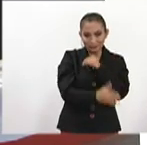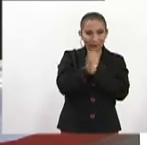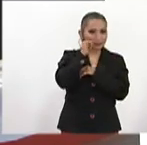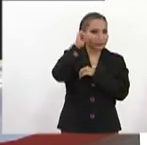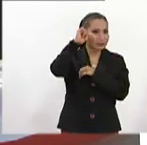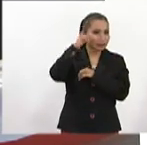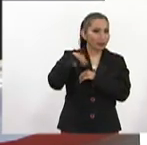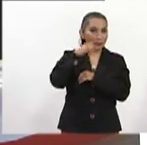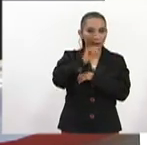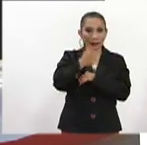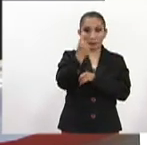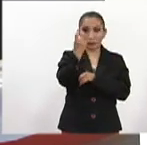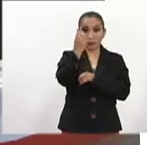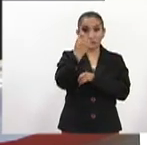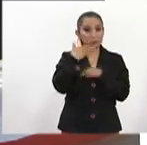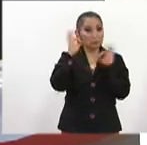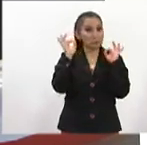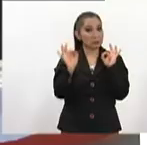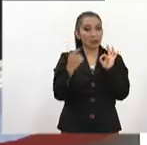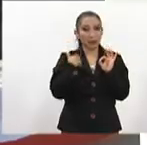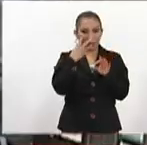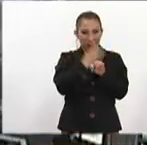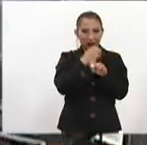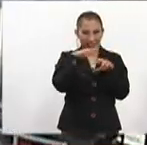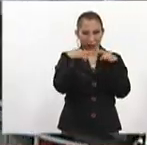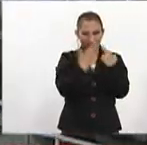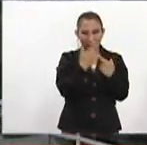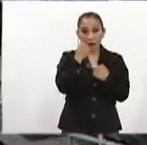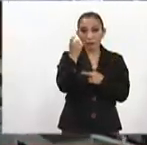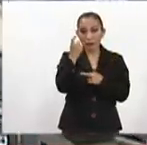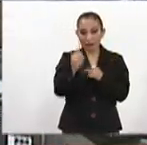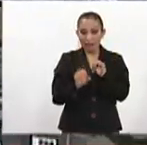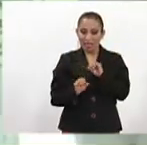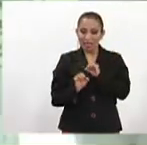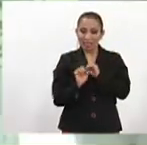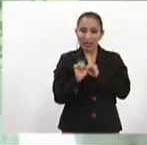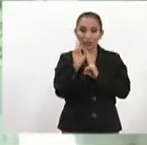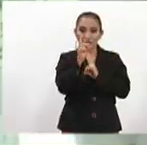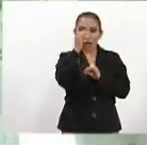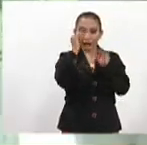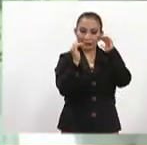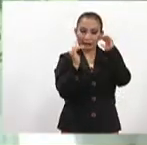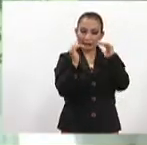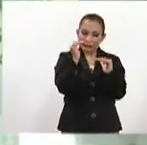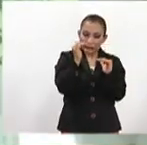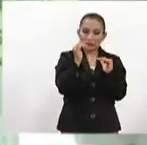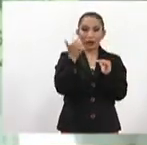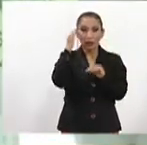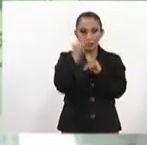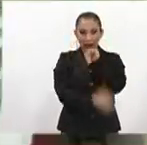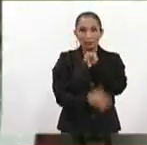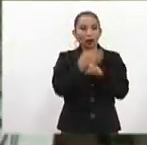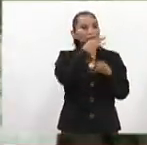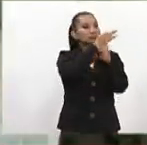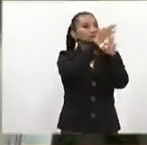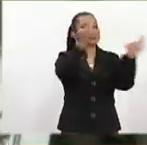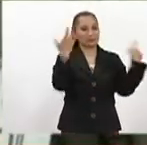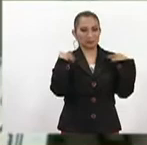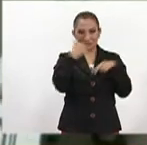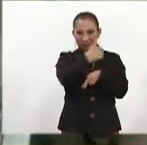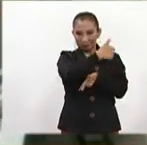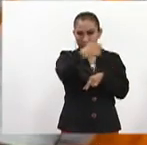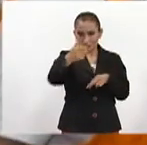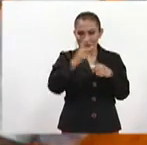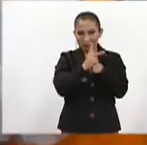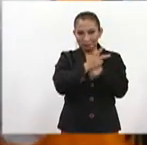ayer fue el peso. Al término de esta cuarta ronda, el peso ganó terreno frente al dólar. Una vez que concluyó el mensaje final de los representantes